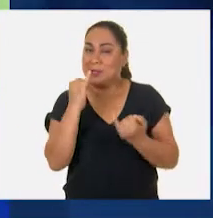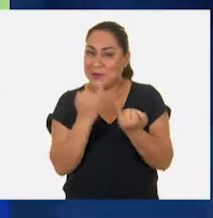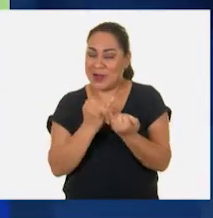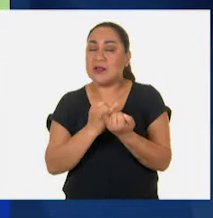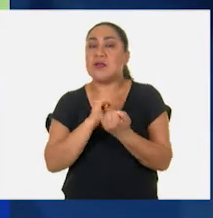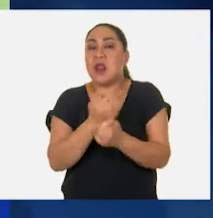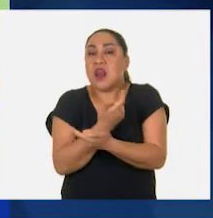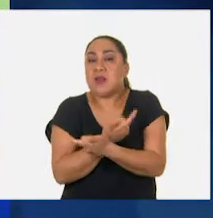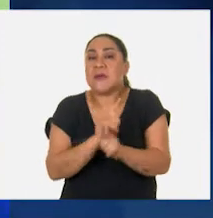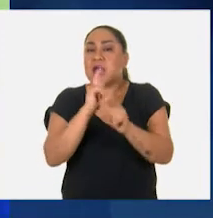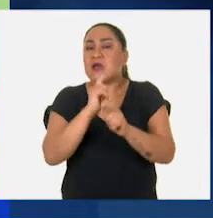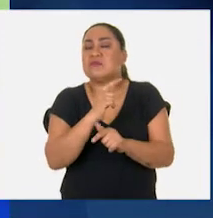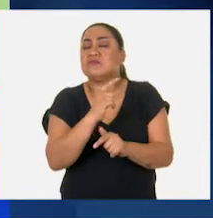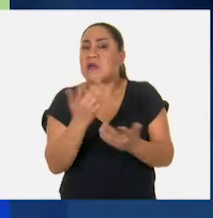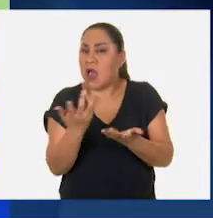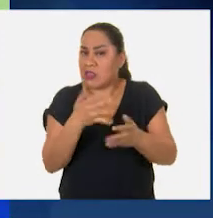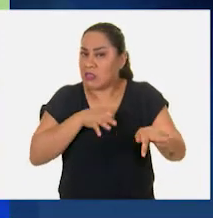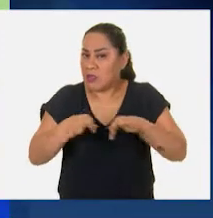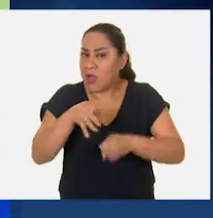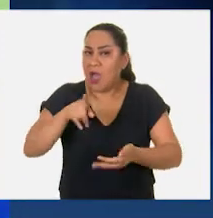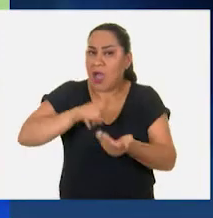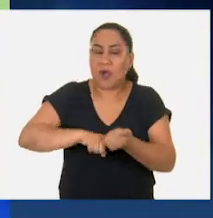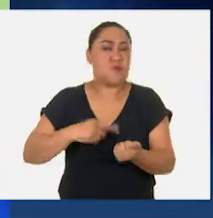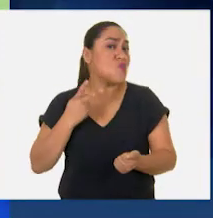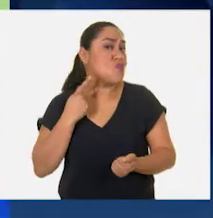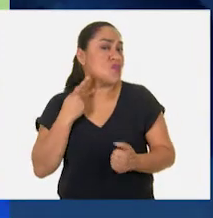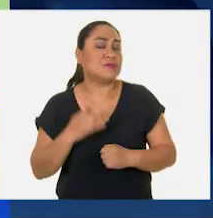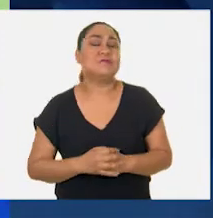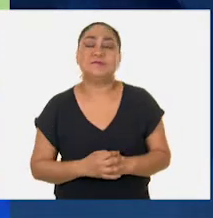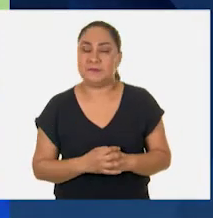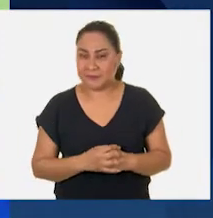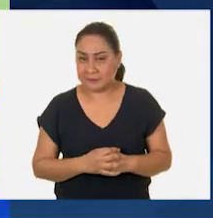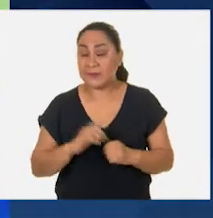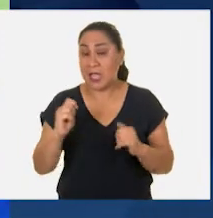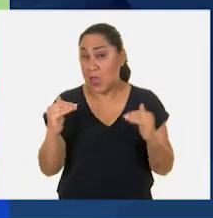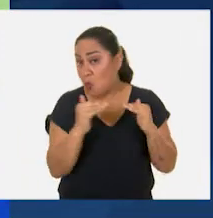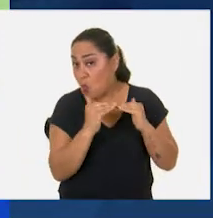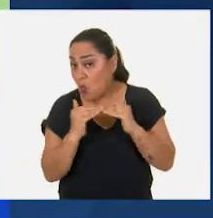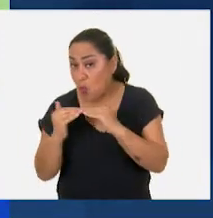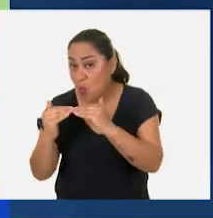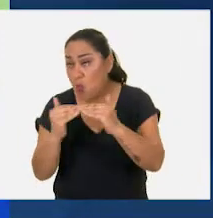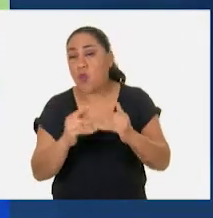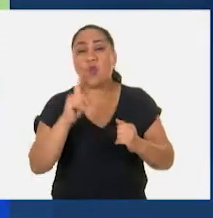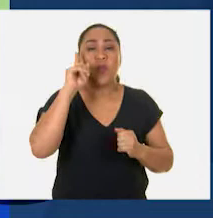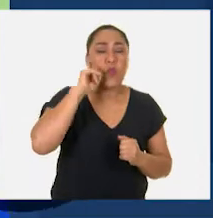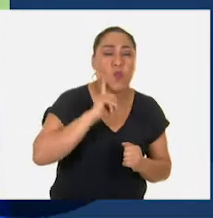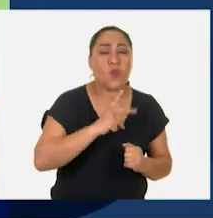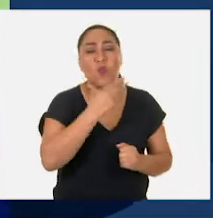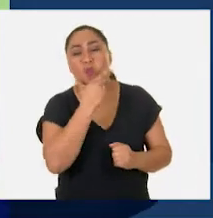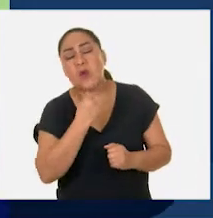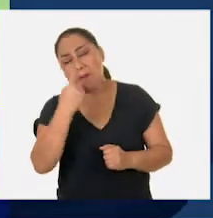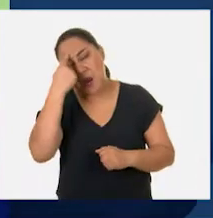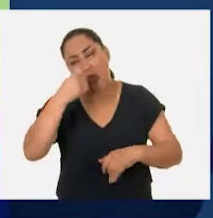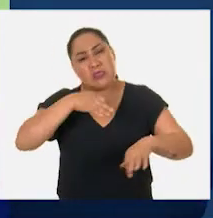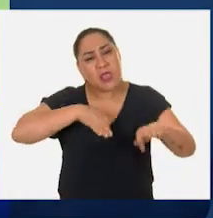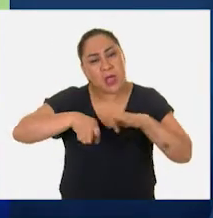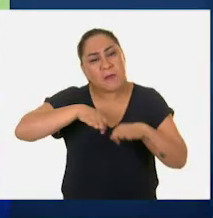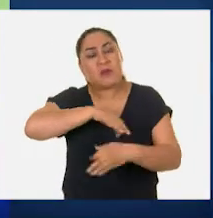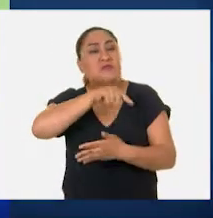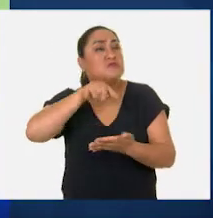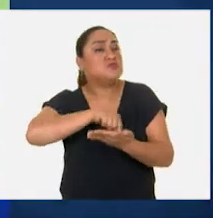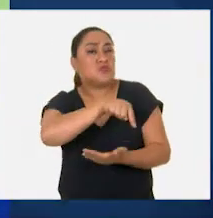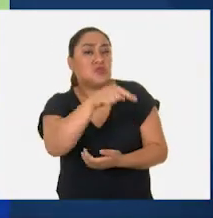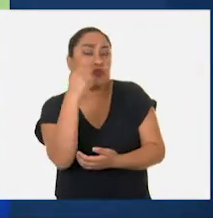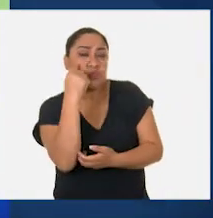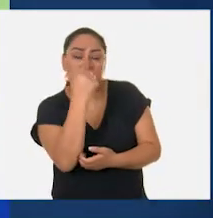para ejercer la acción política. Así es, la igualdad entre hombres y mujeres para ocupar un cargo o trabajar en lo que